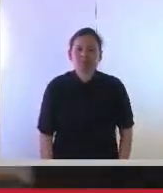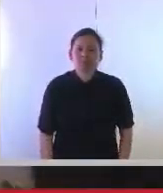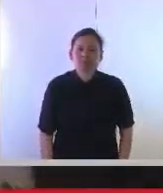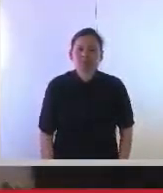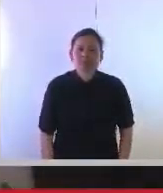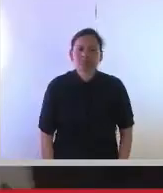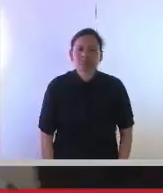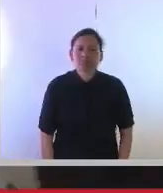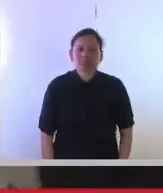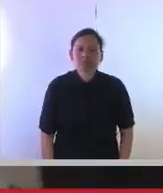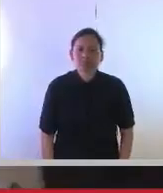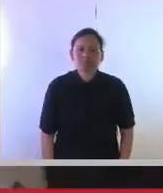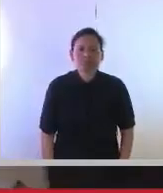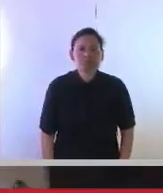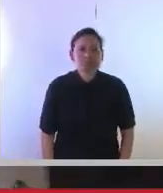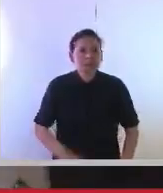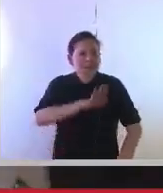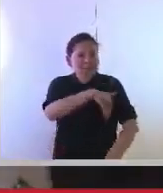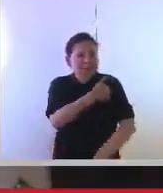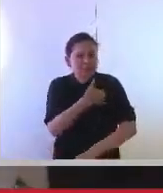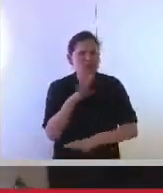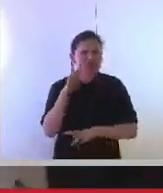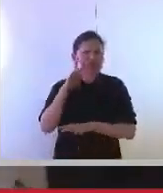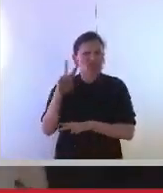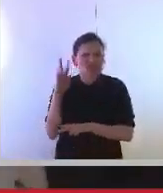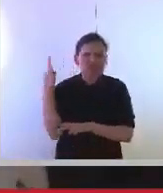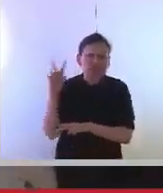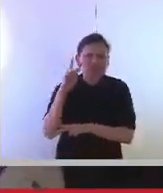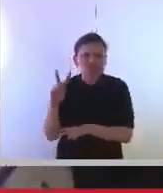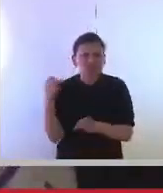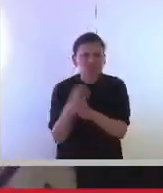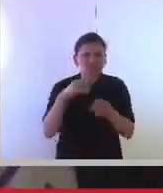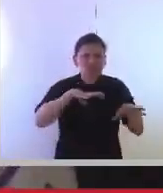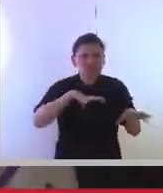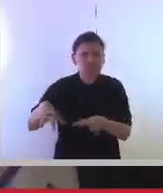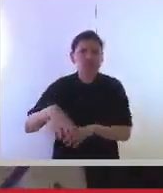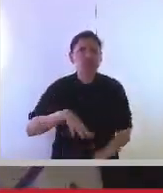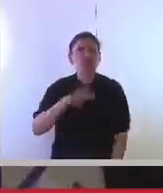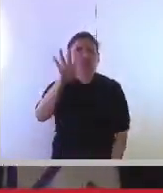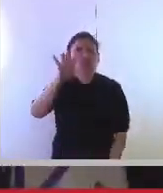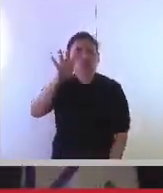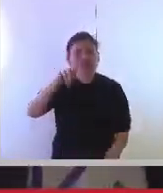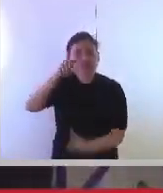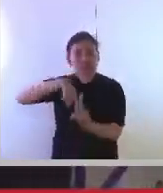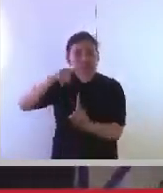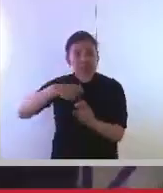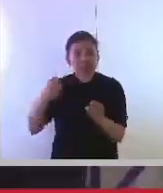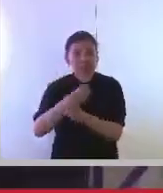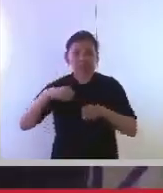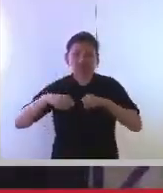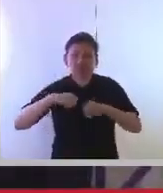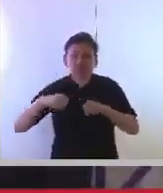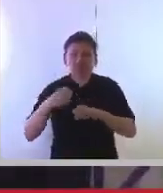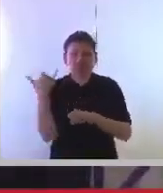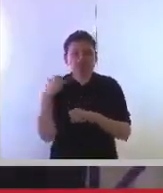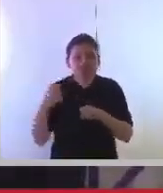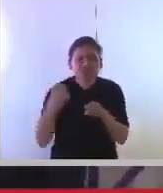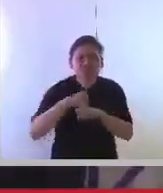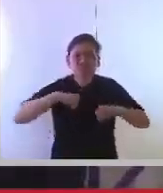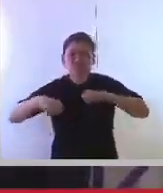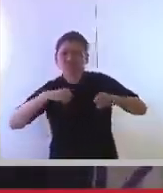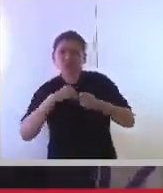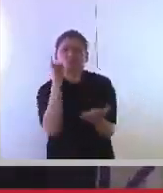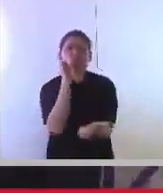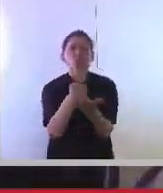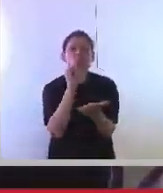Y desde ese ministerio soy testigo del trabajo que he venido haciendo en estos 9 meses, que hemos podido trabajar con las